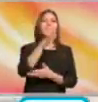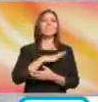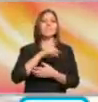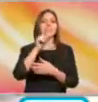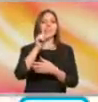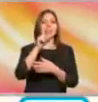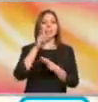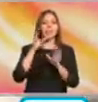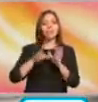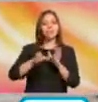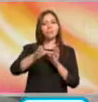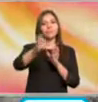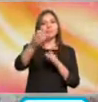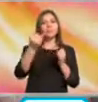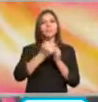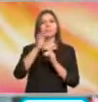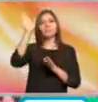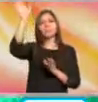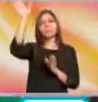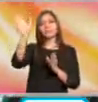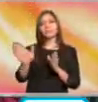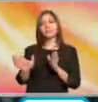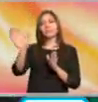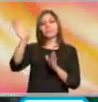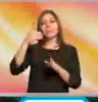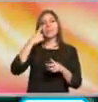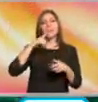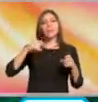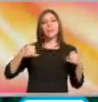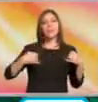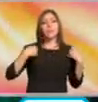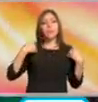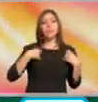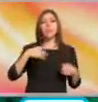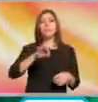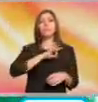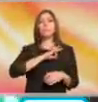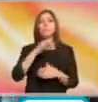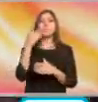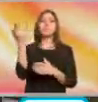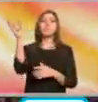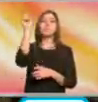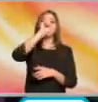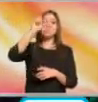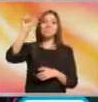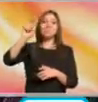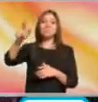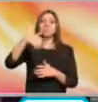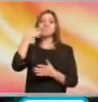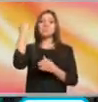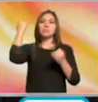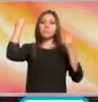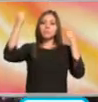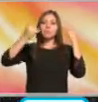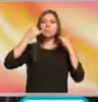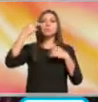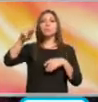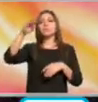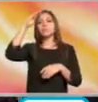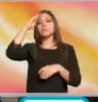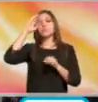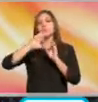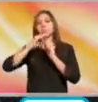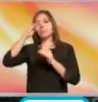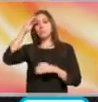por supuesto los muros, los espacios que están para los jóvenes, para que expresen su sensibilidad, su crítica, y que,